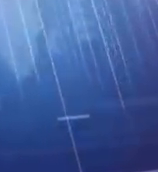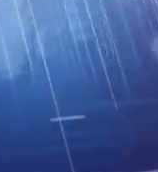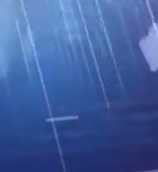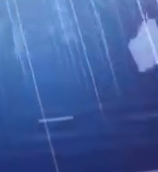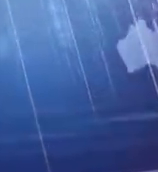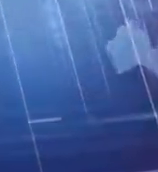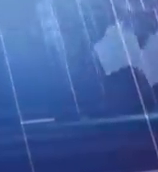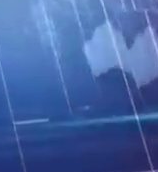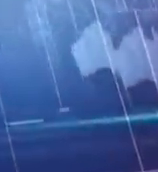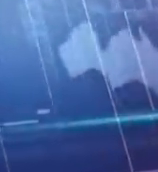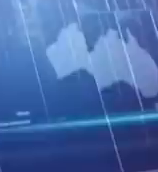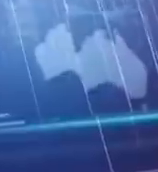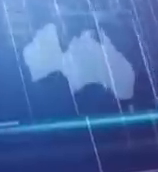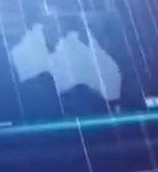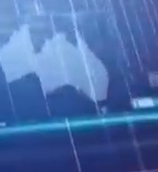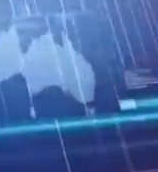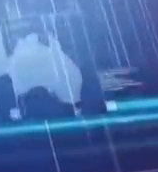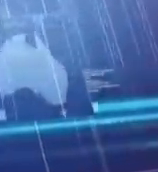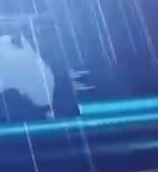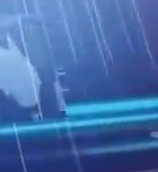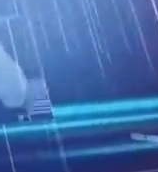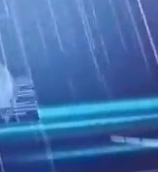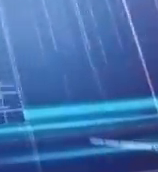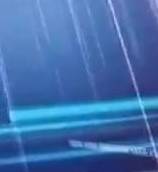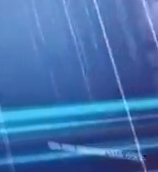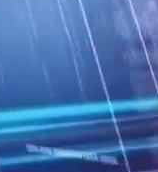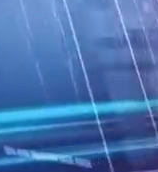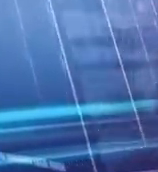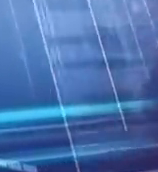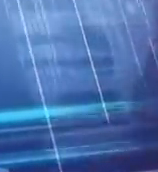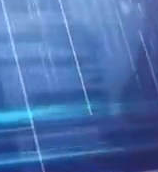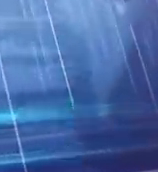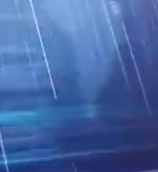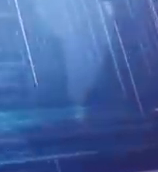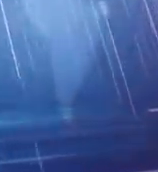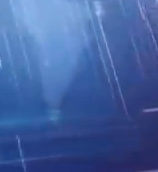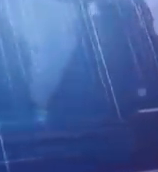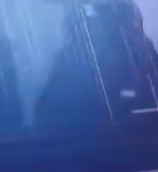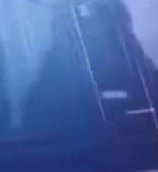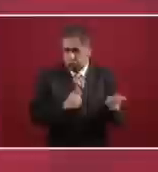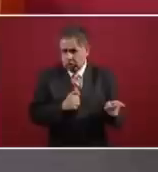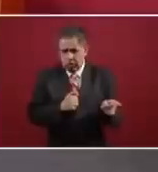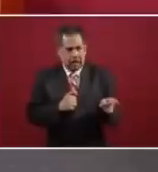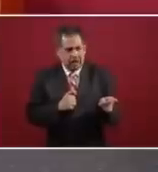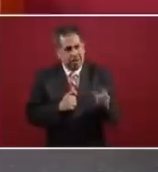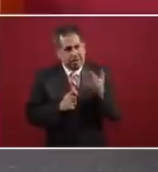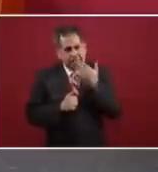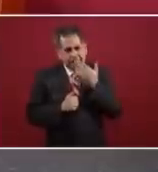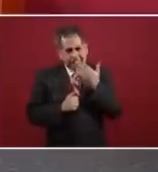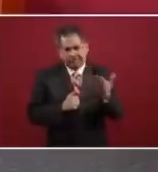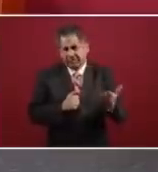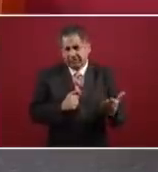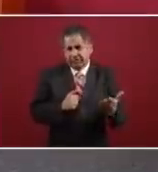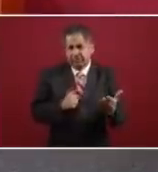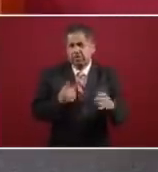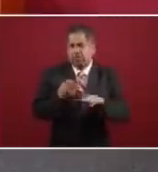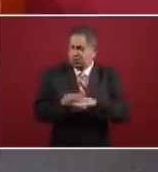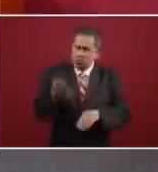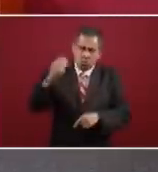en la CNDH. Al contrario, señaló que no va a ser un florero ya esta comisión. Así lo dijo el presidente. Estoy